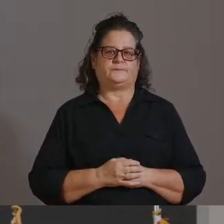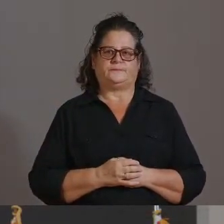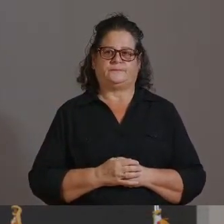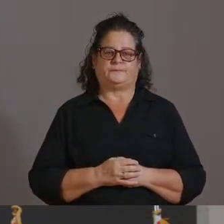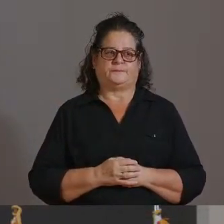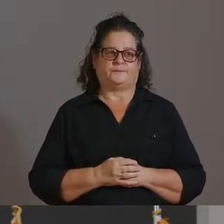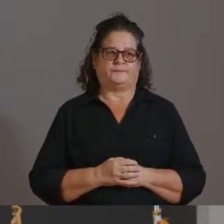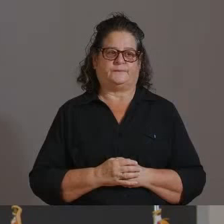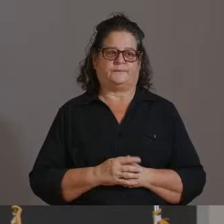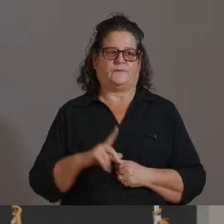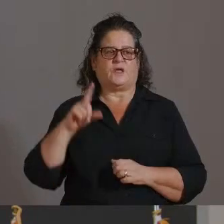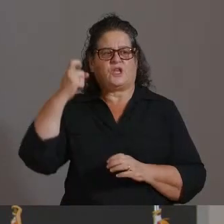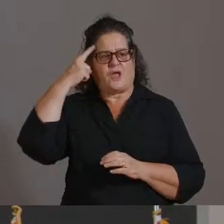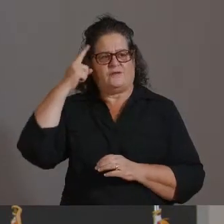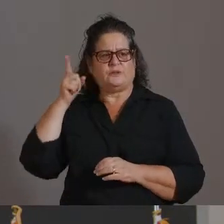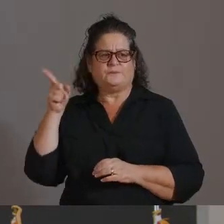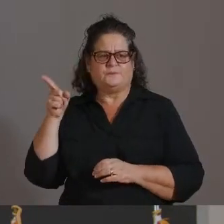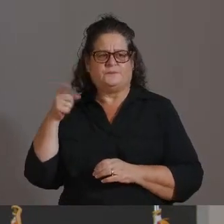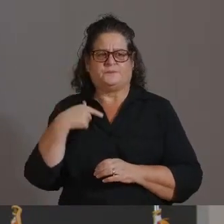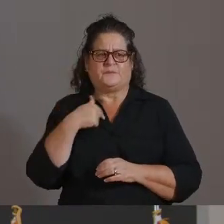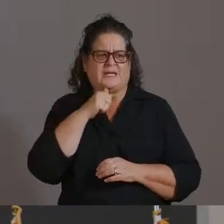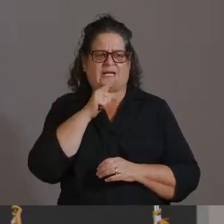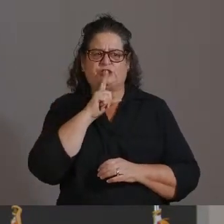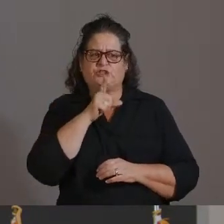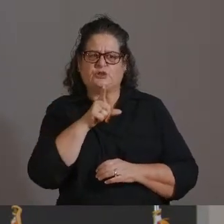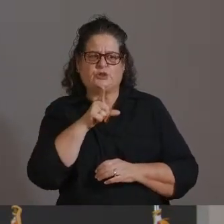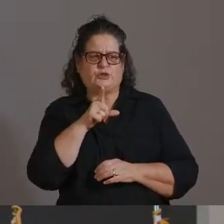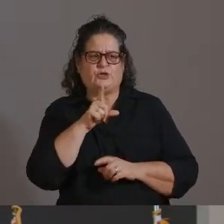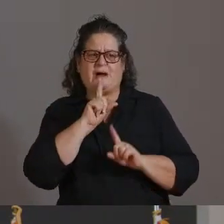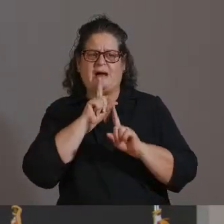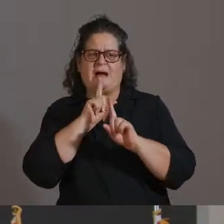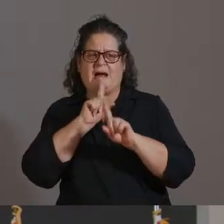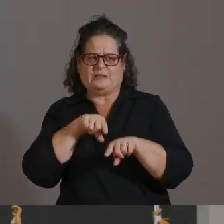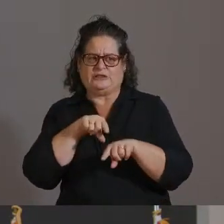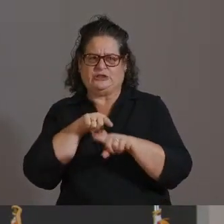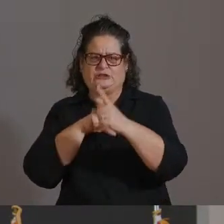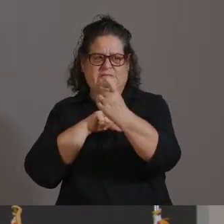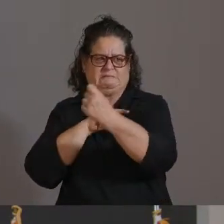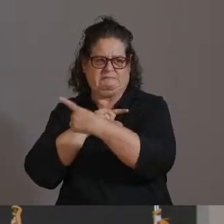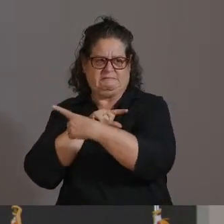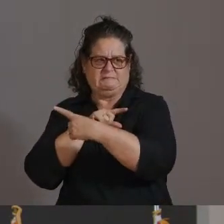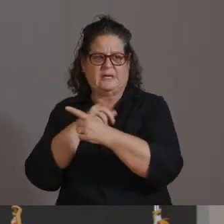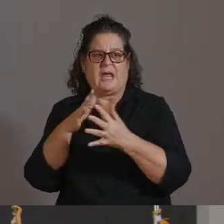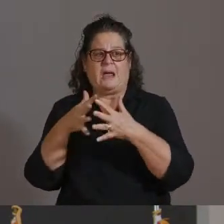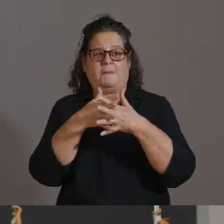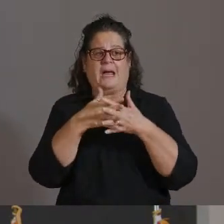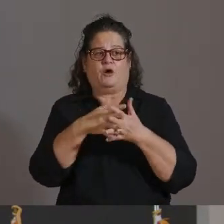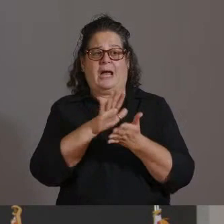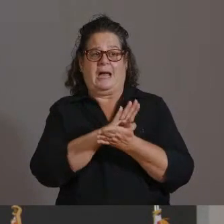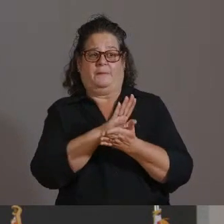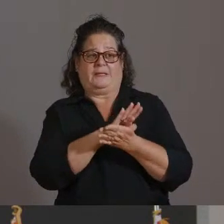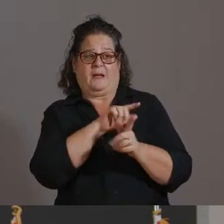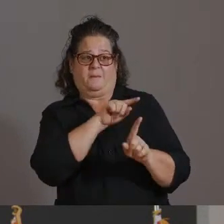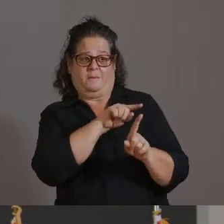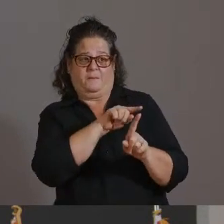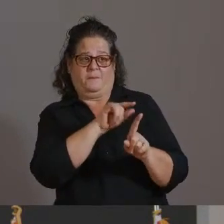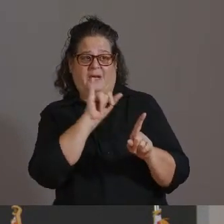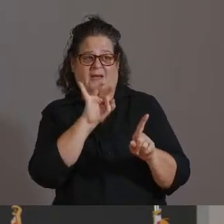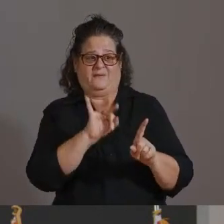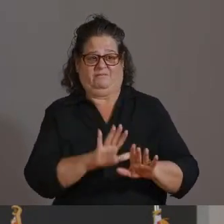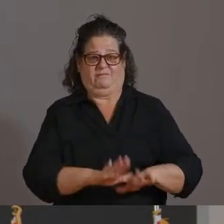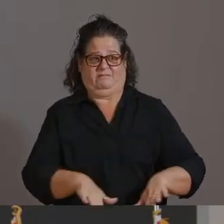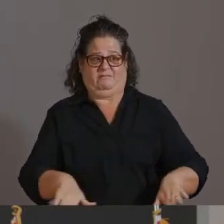Governor, I'm not sure who wants to address this question, but the American Academy of Pediatrics comes out with surveys comparing